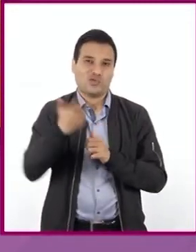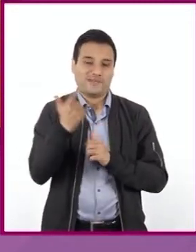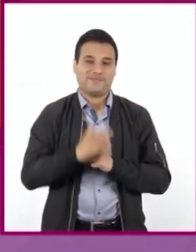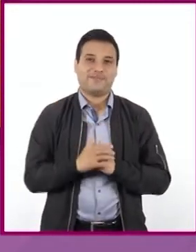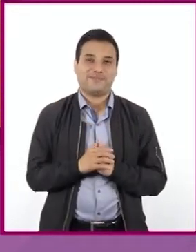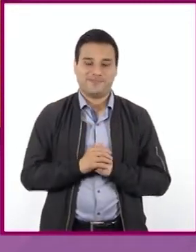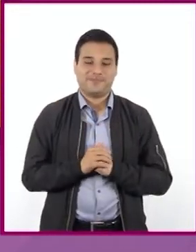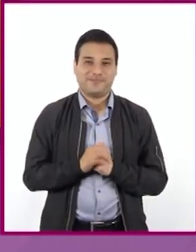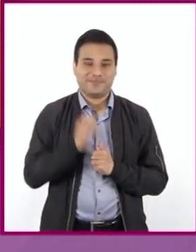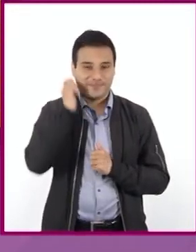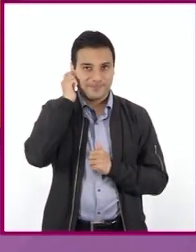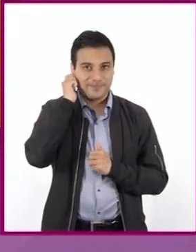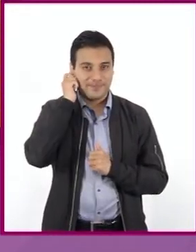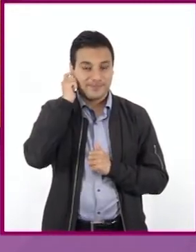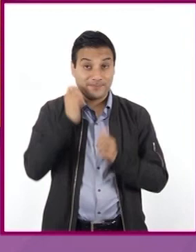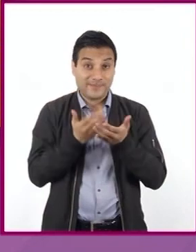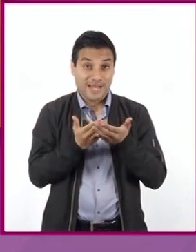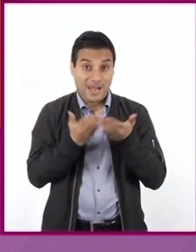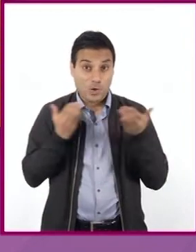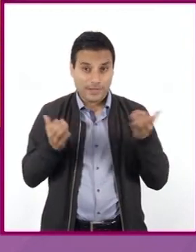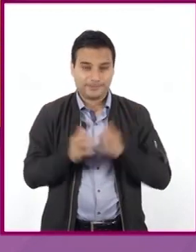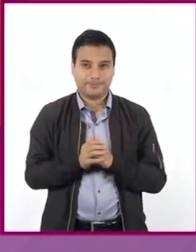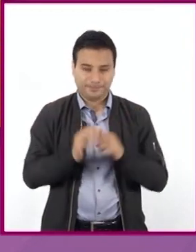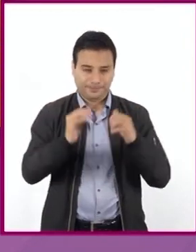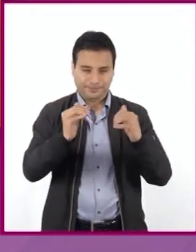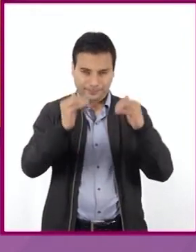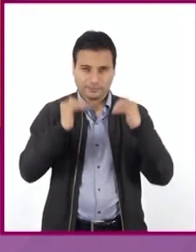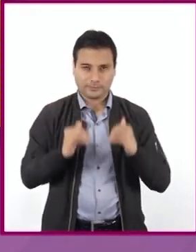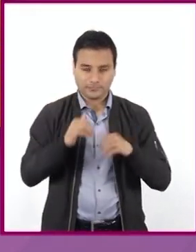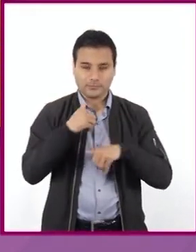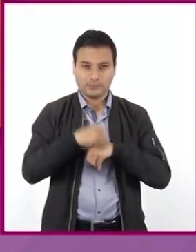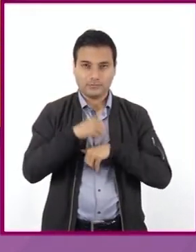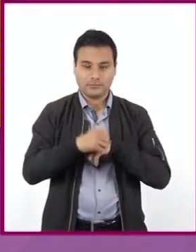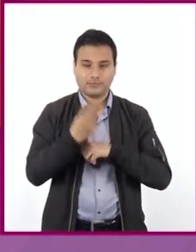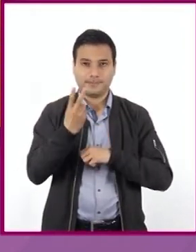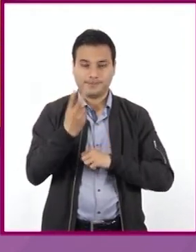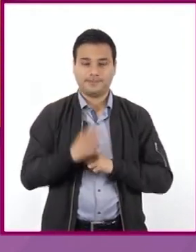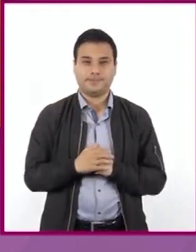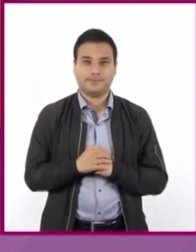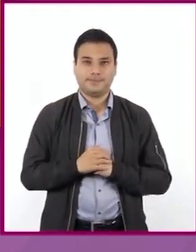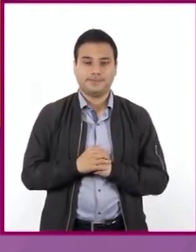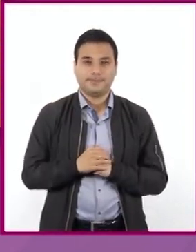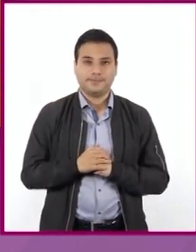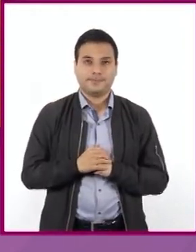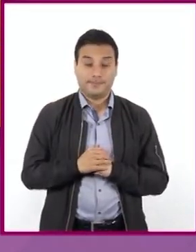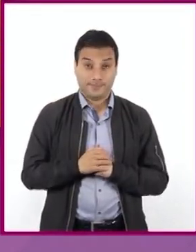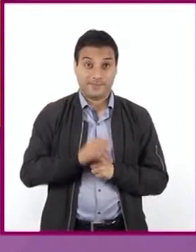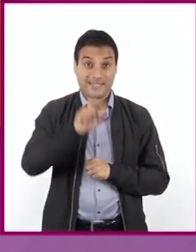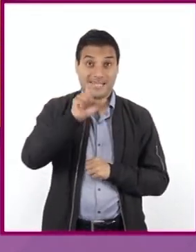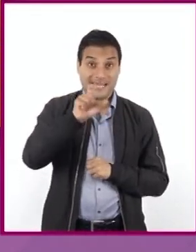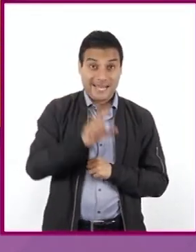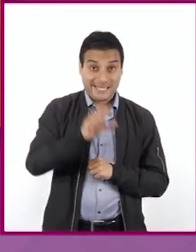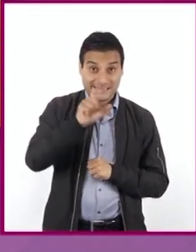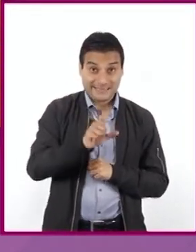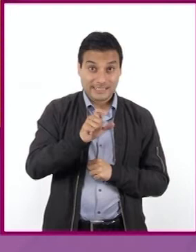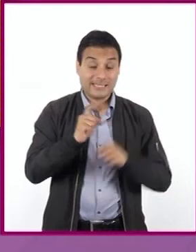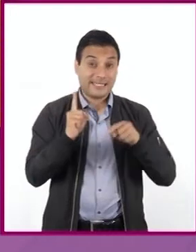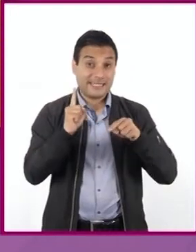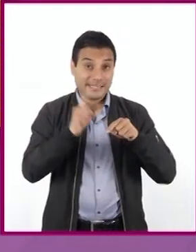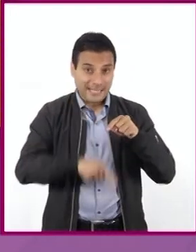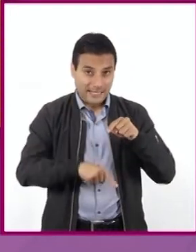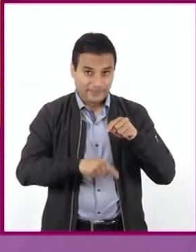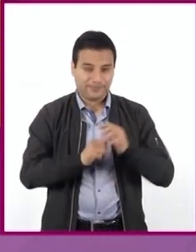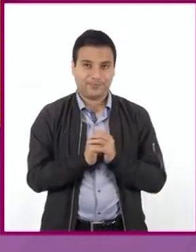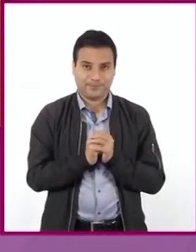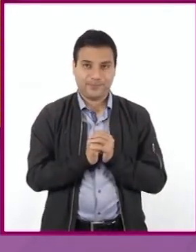12. Ahora, en el paso número 2, eliminaremos a la incógnita x de la primera y segunda